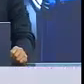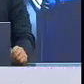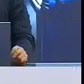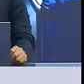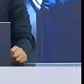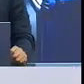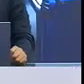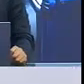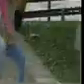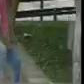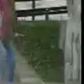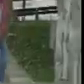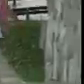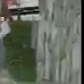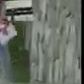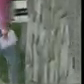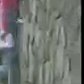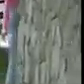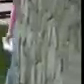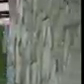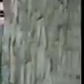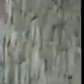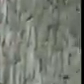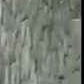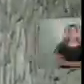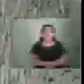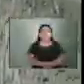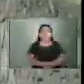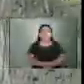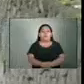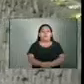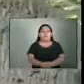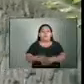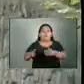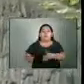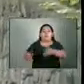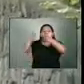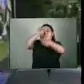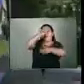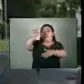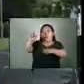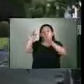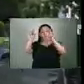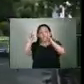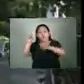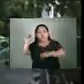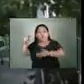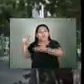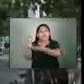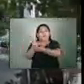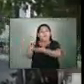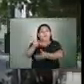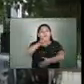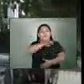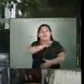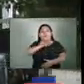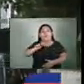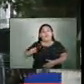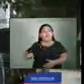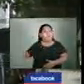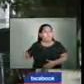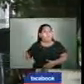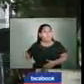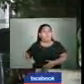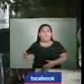Y ahora déjeme contarle que más de 5,000 estudiantes de la Facultad de Ciencias y Humanidades de la Universidad de El Salvador no